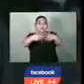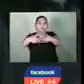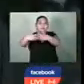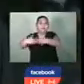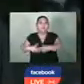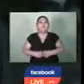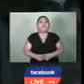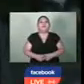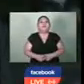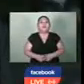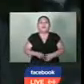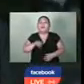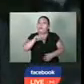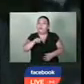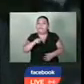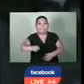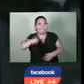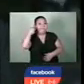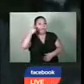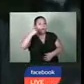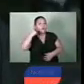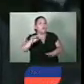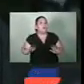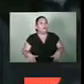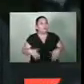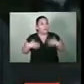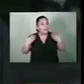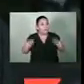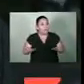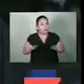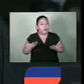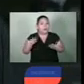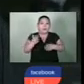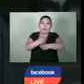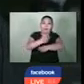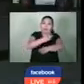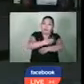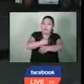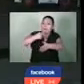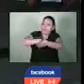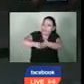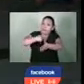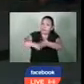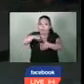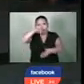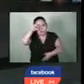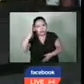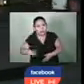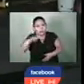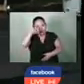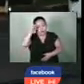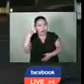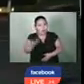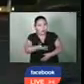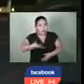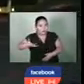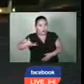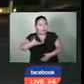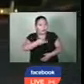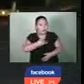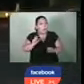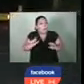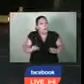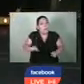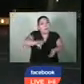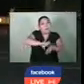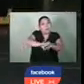Eso es importante porque muestra que gracias a toda esa antelación, gracias a todo ese esfuerzo, al anticiparnos y al poder